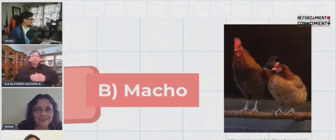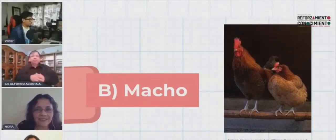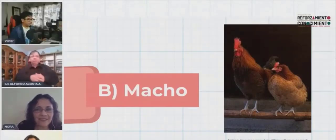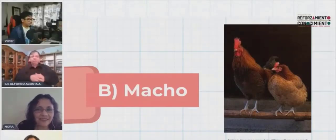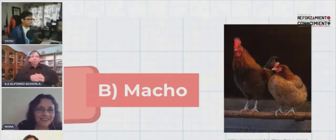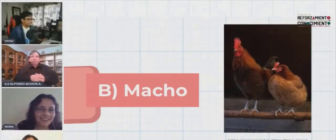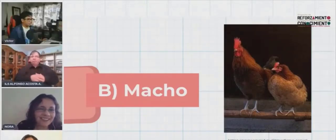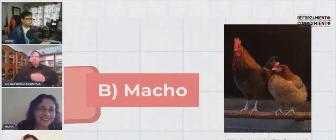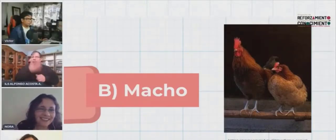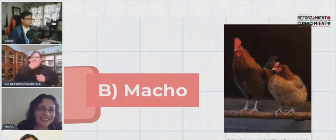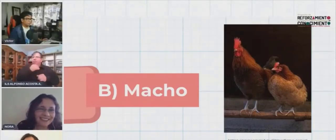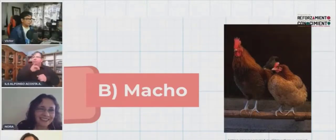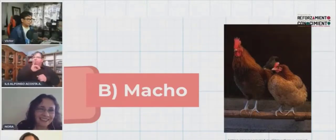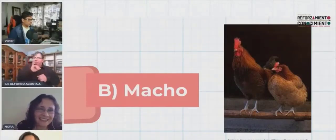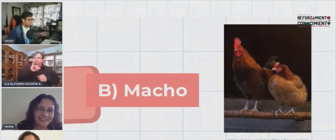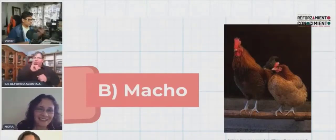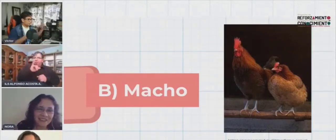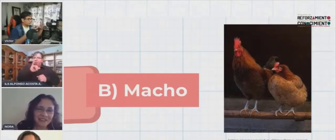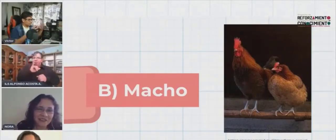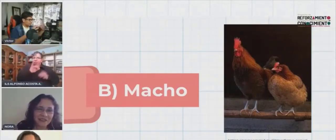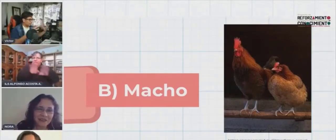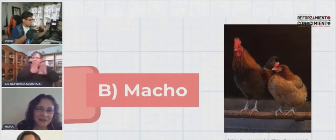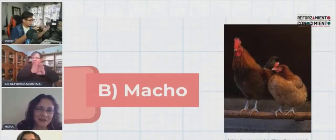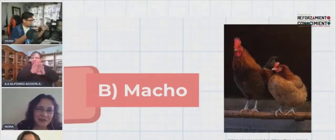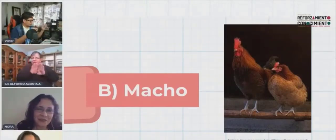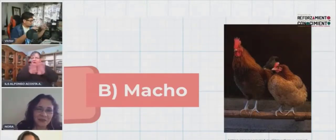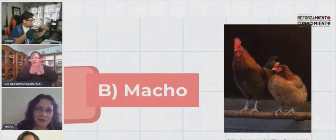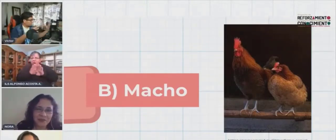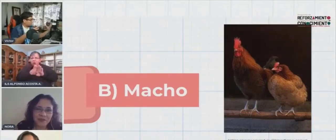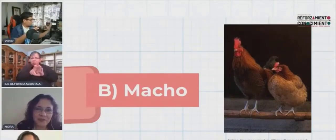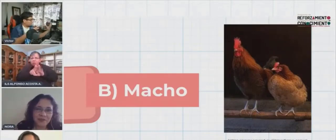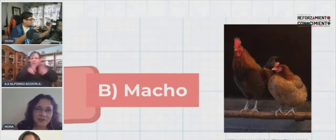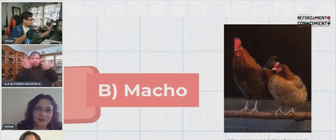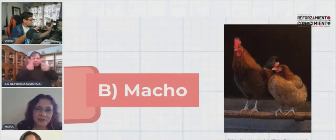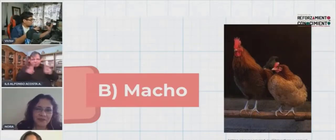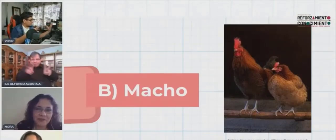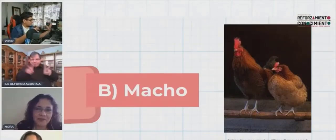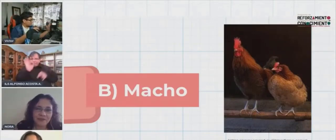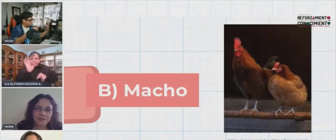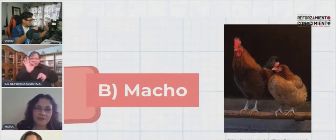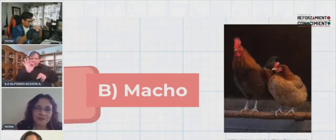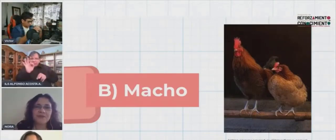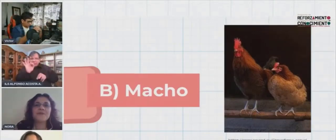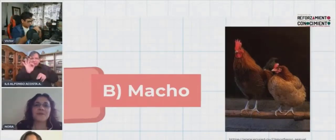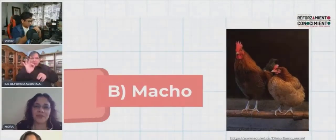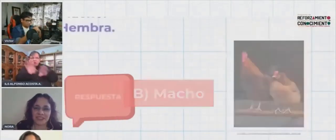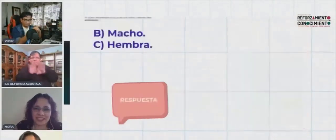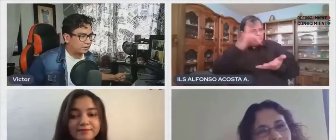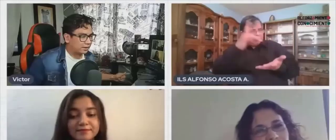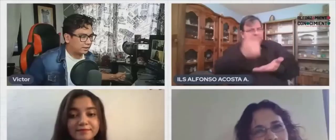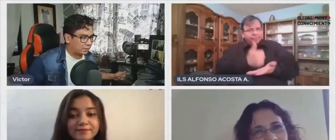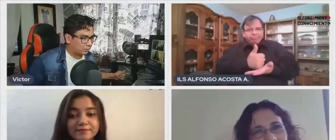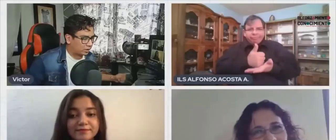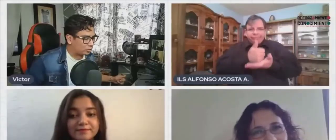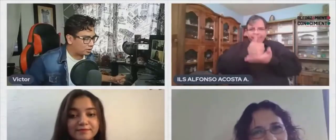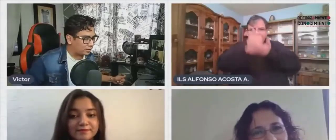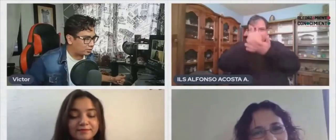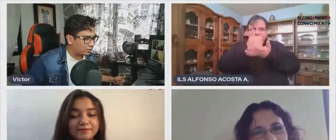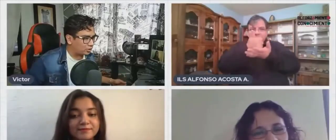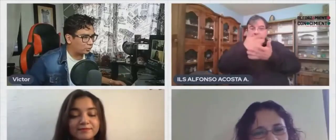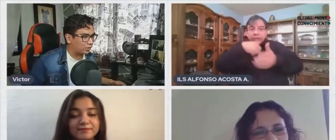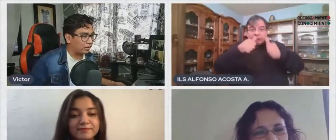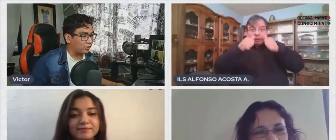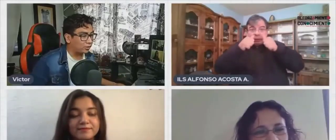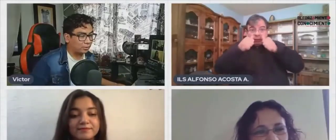Sí maestra, es como en los insectos, que de repente la hembra es más grande y se come al macho. Que pongan mucha